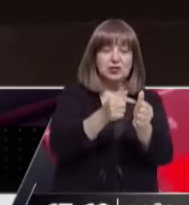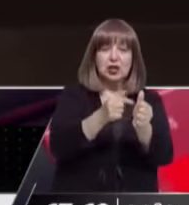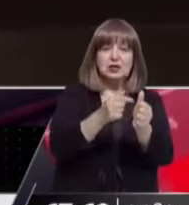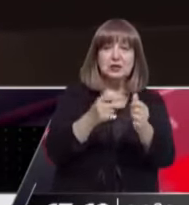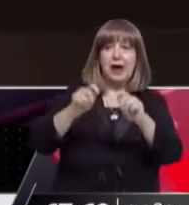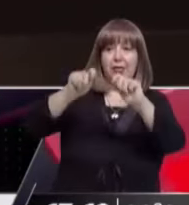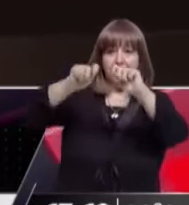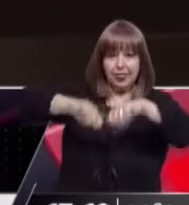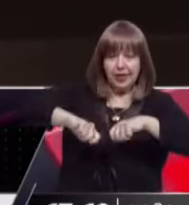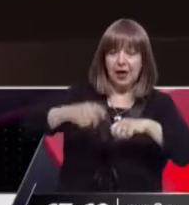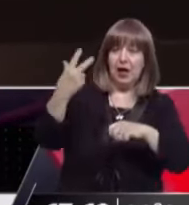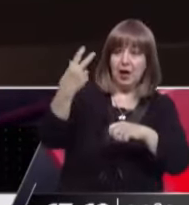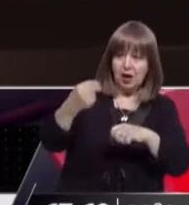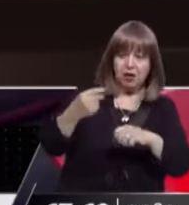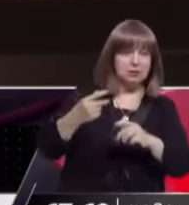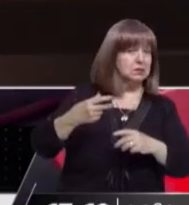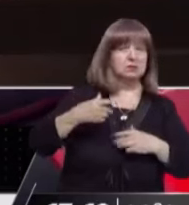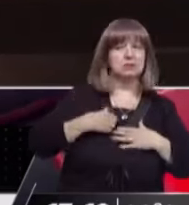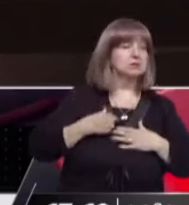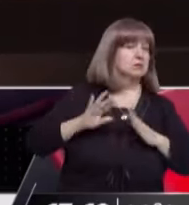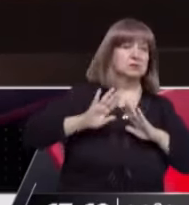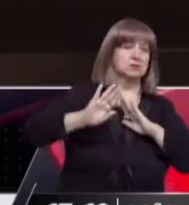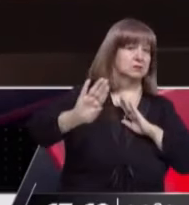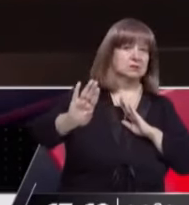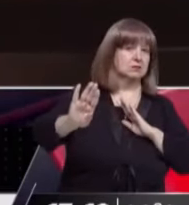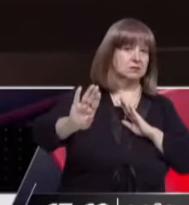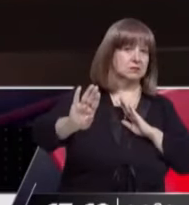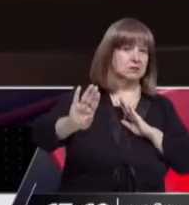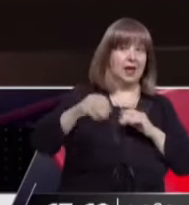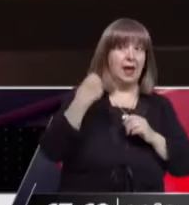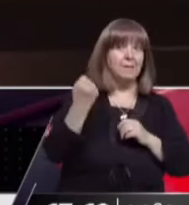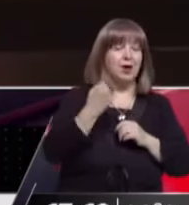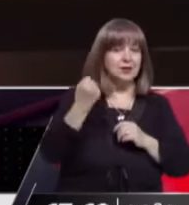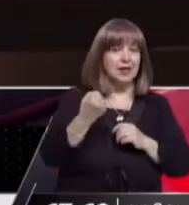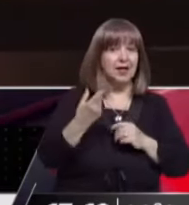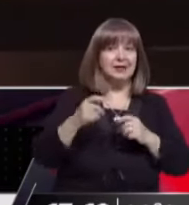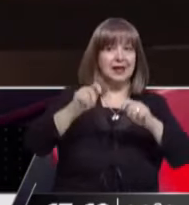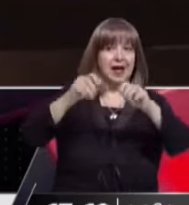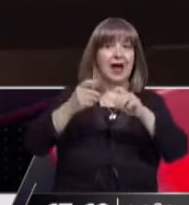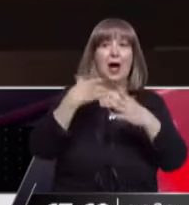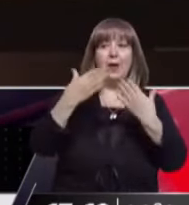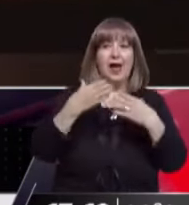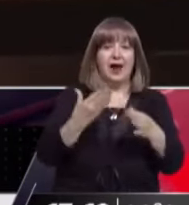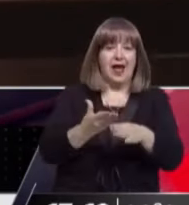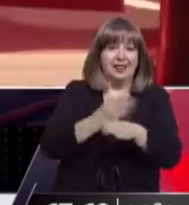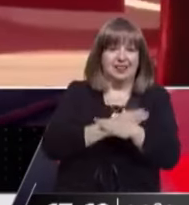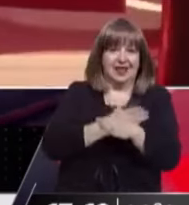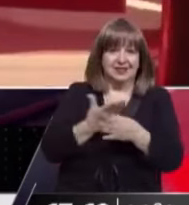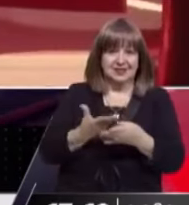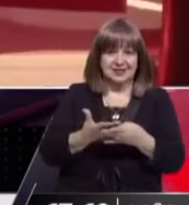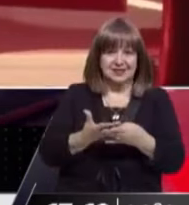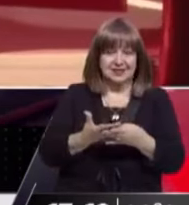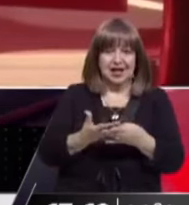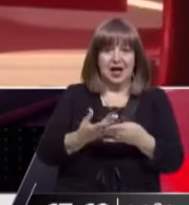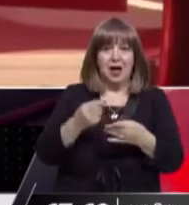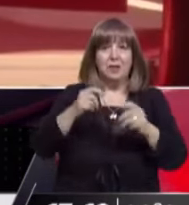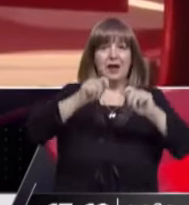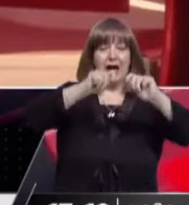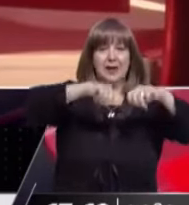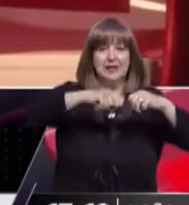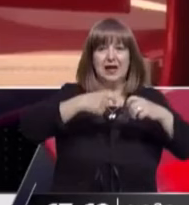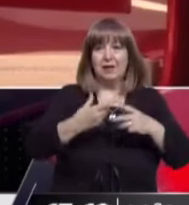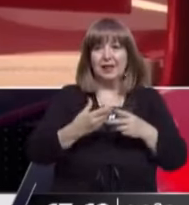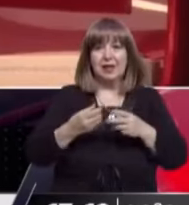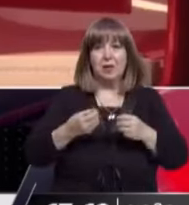tener esa relación sexual, ¿sí? Y por eso yo decía la importancia de hablar antes. ¿Por qué? Y porque el preservativo no va a